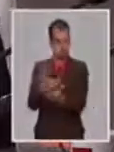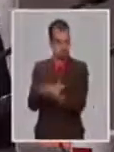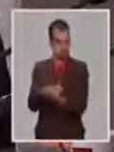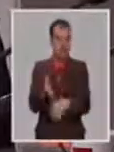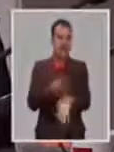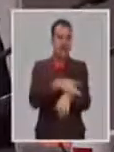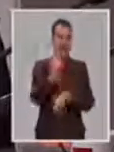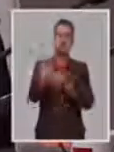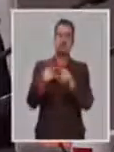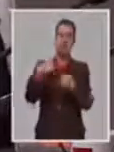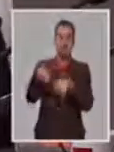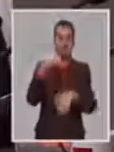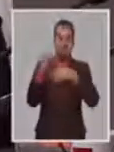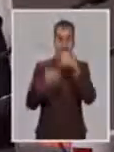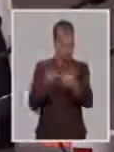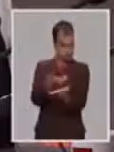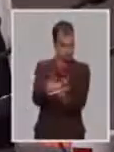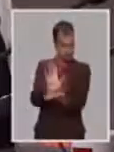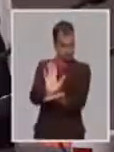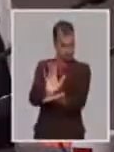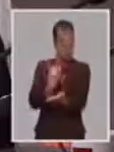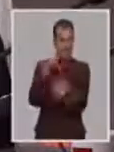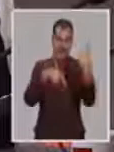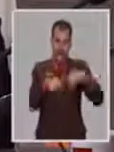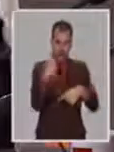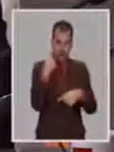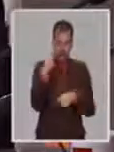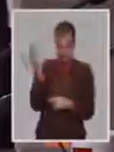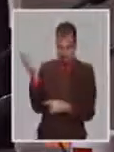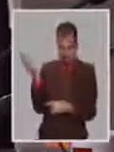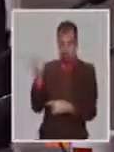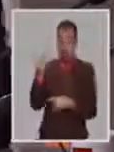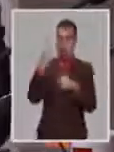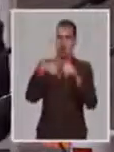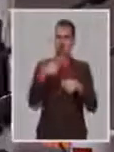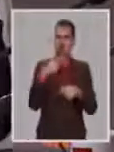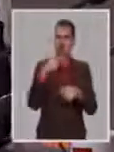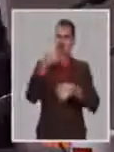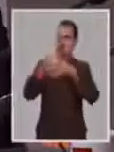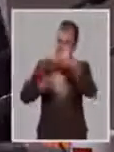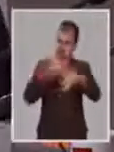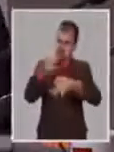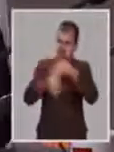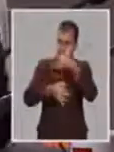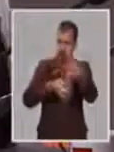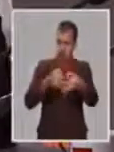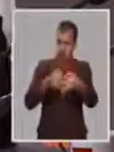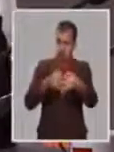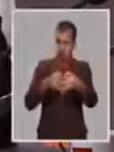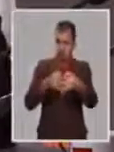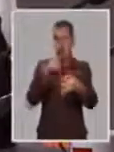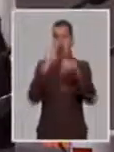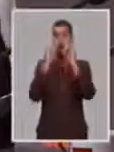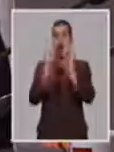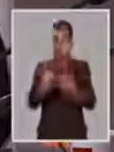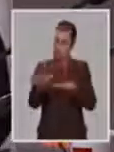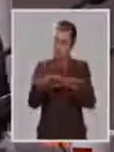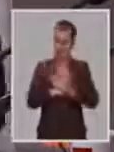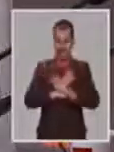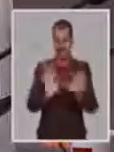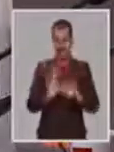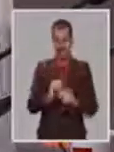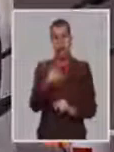principal del ensayo clínico, yo les propongo que veamos este material que nos ha preparado el sistema informativo, a quien también le agradecemos el